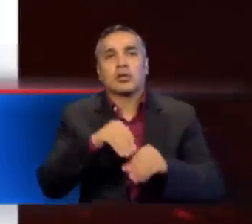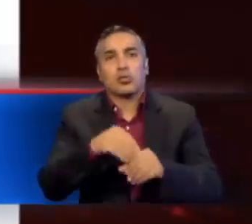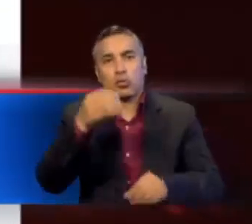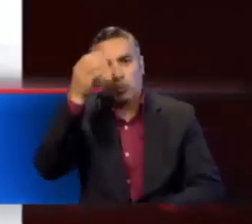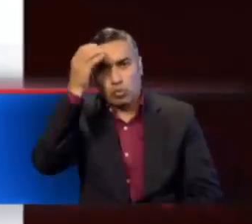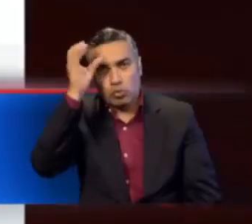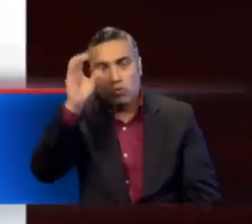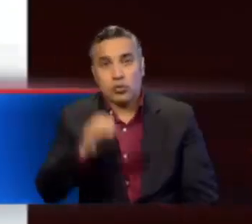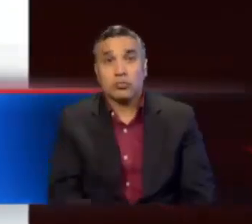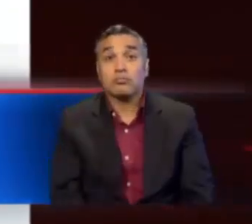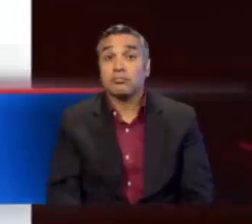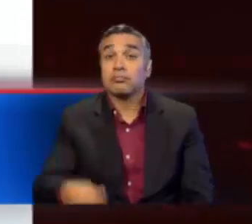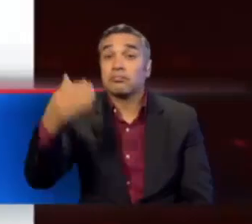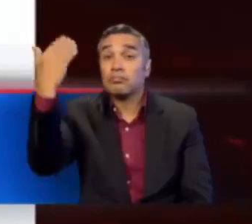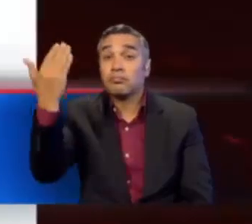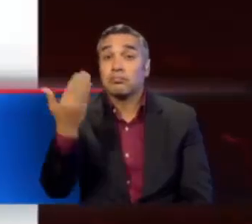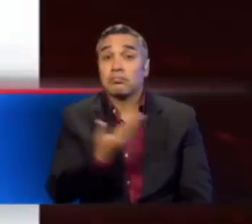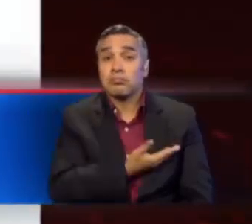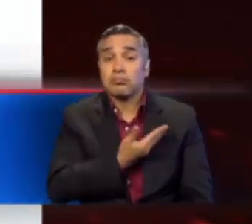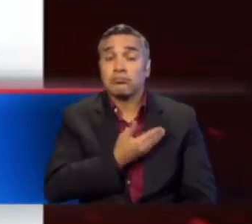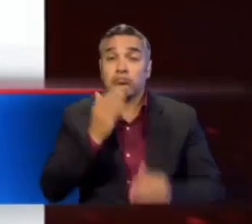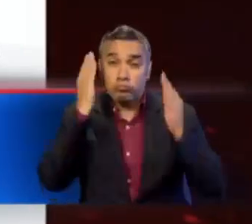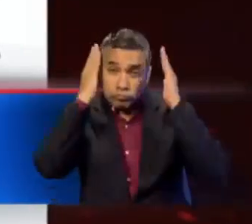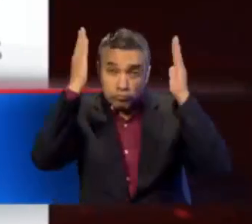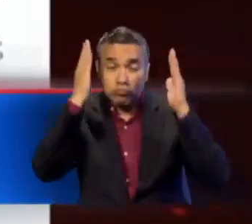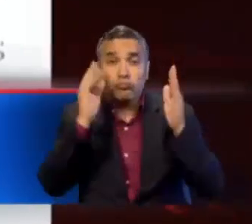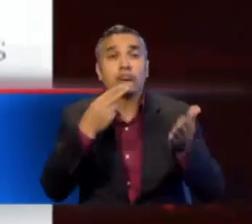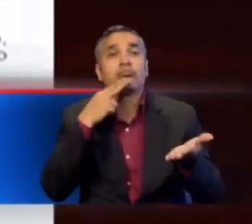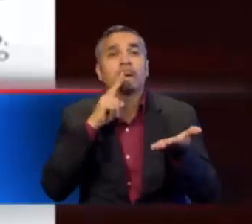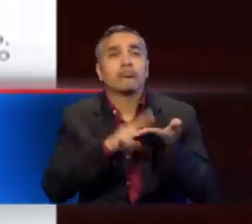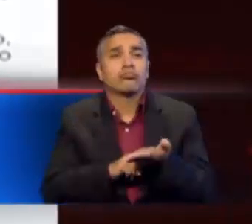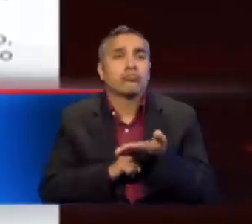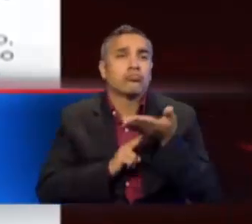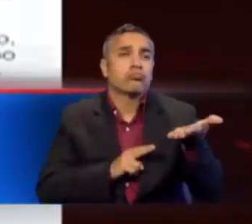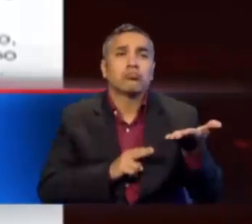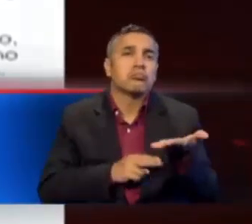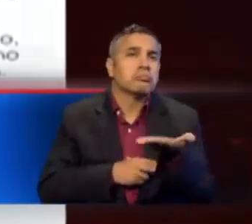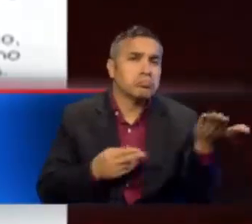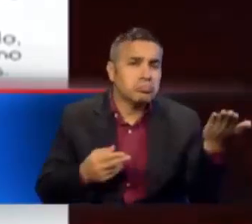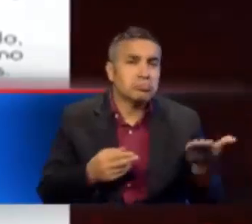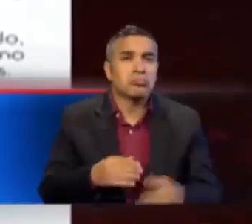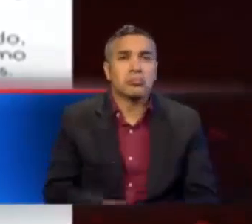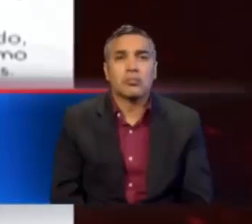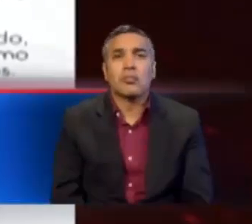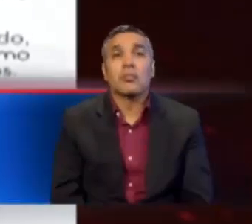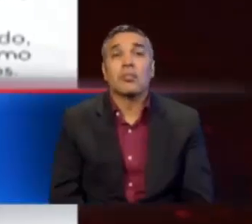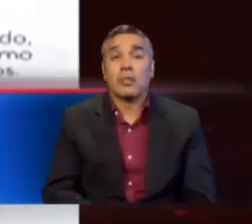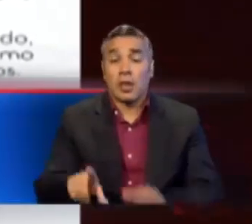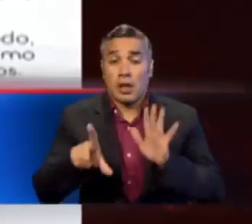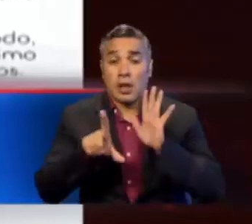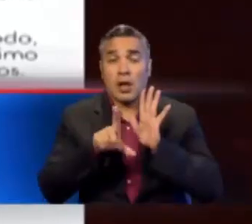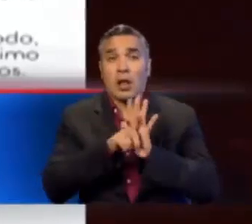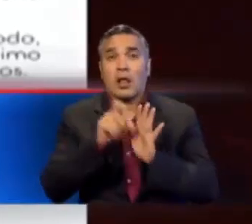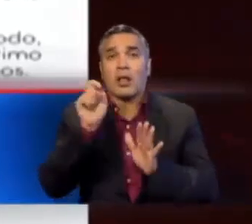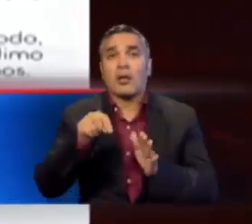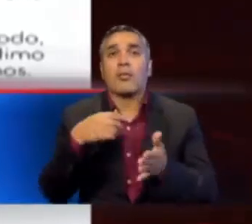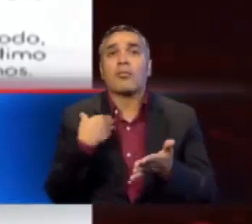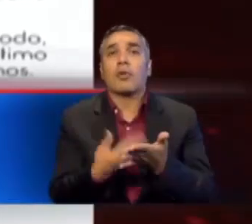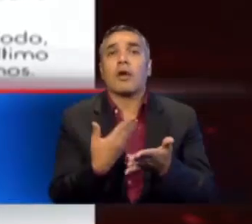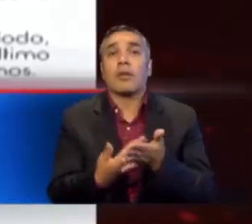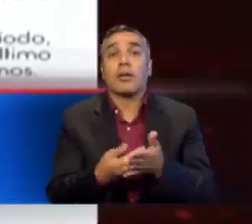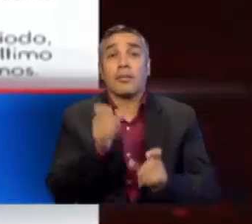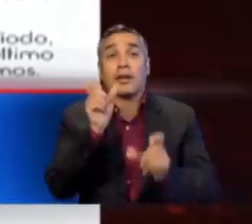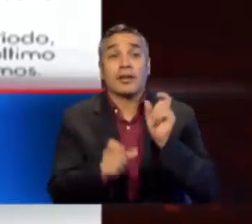Cultura. El alcalde Yunda además emitió un comunicado en el que señala que legalmente deberá probarse que